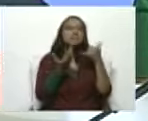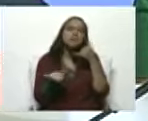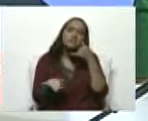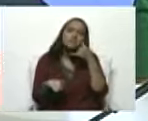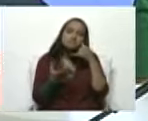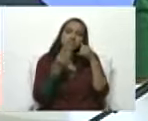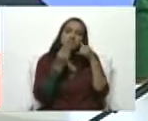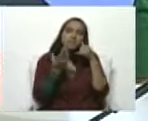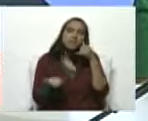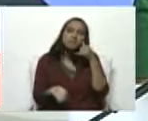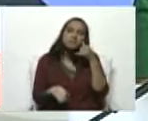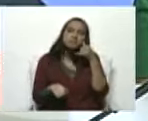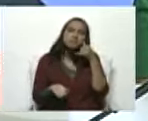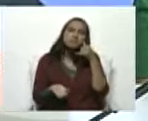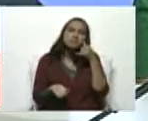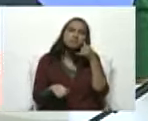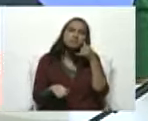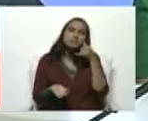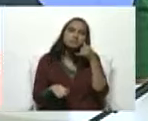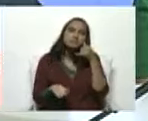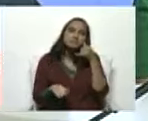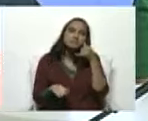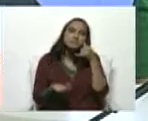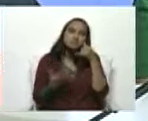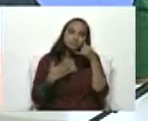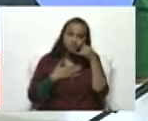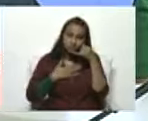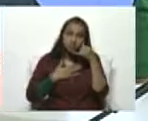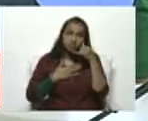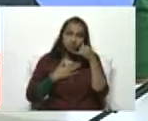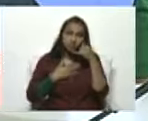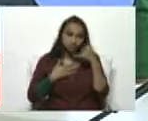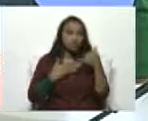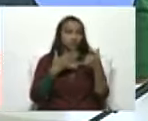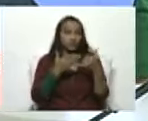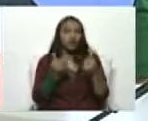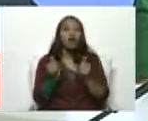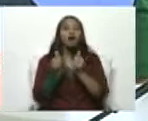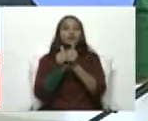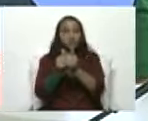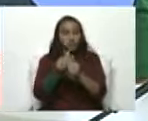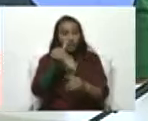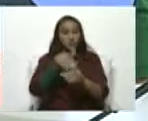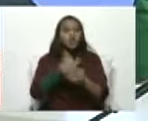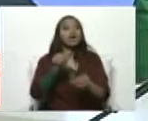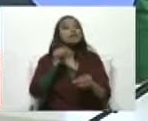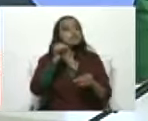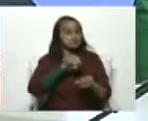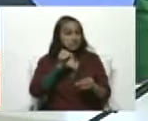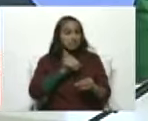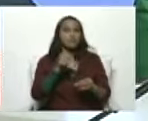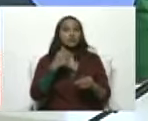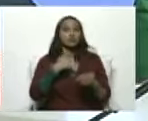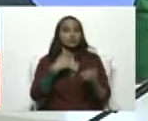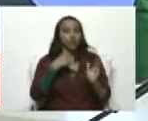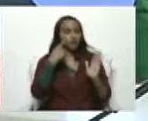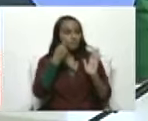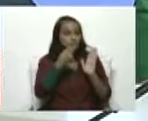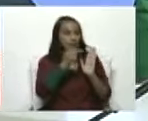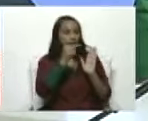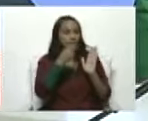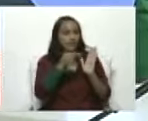dime. ¿Tú no fuiste a votar conmigo? Sí, yo fui contigo, pero yo estoy chequeándome uno por 10.